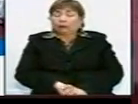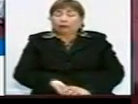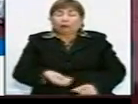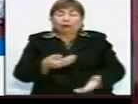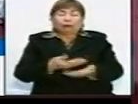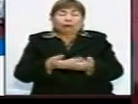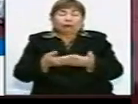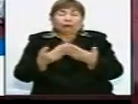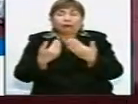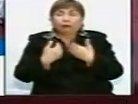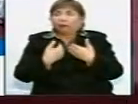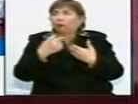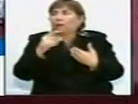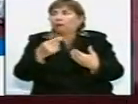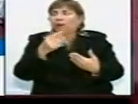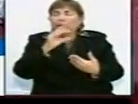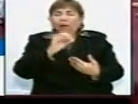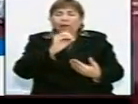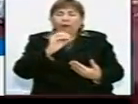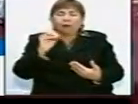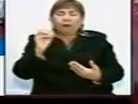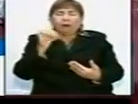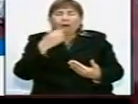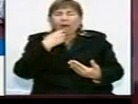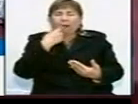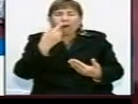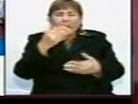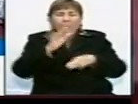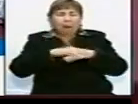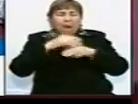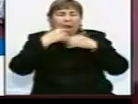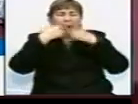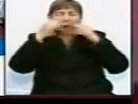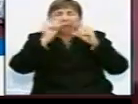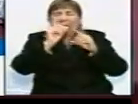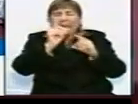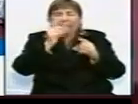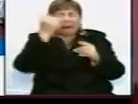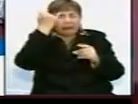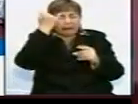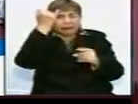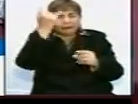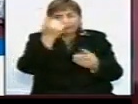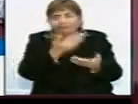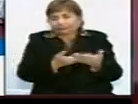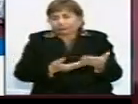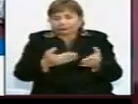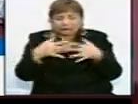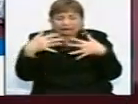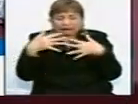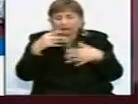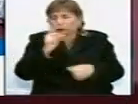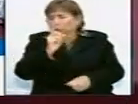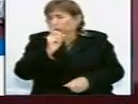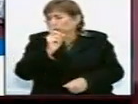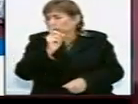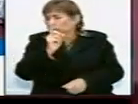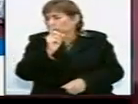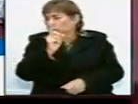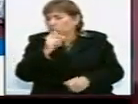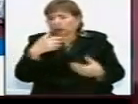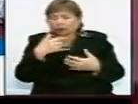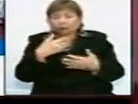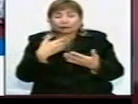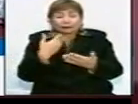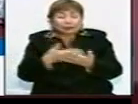a 1800 por eso que nosotros dimos la alerta no por la idea de generar pánico no y cuando llegamos